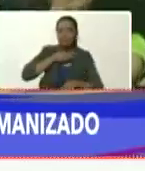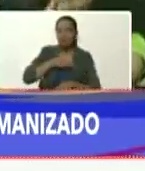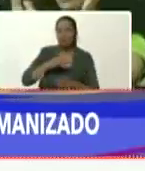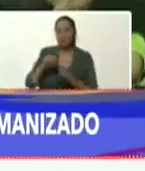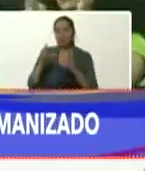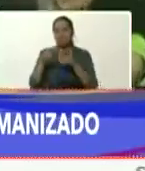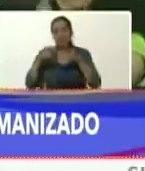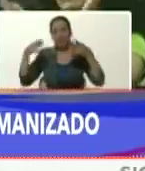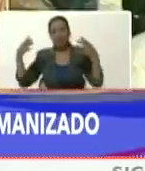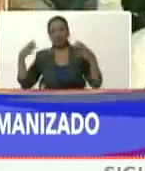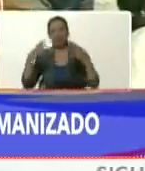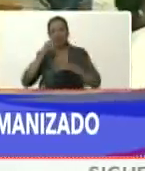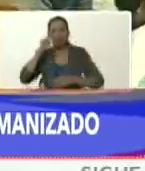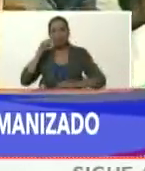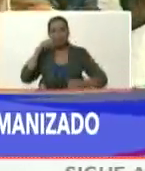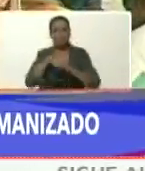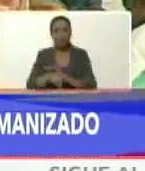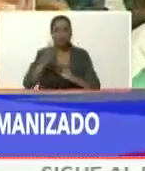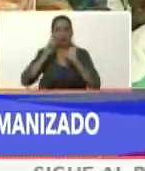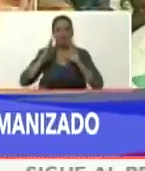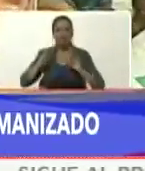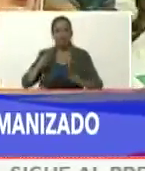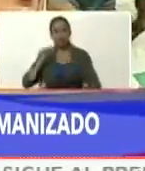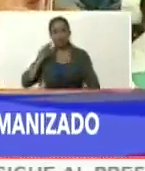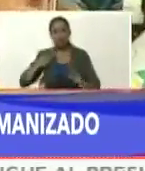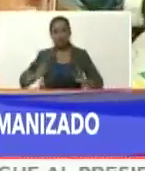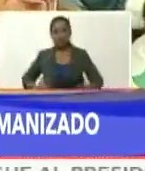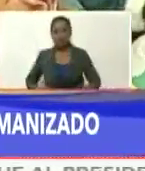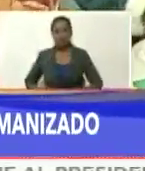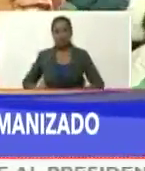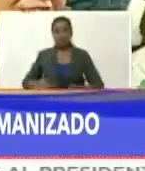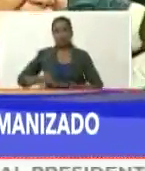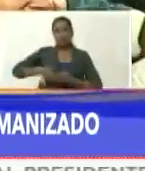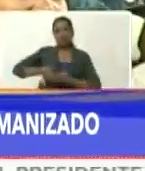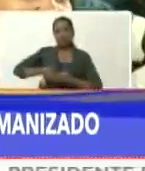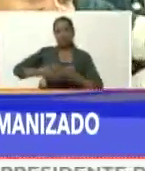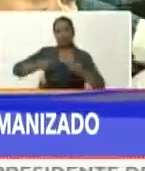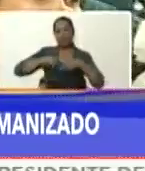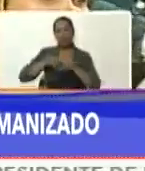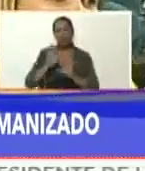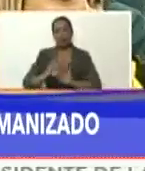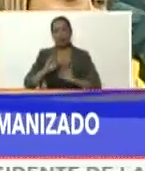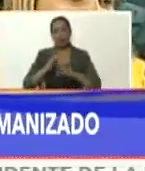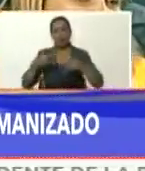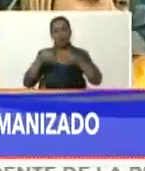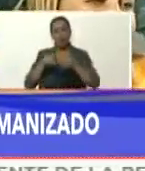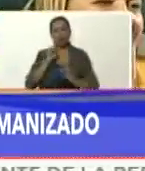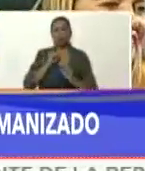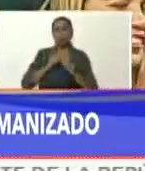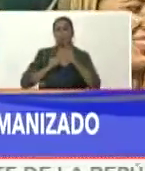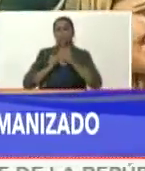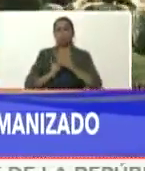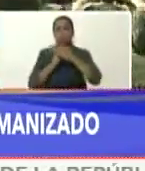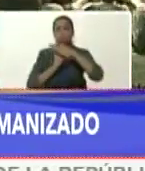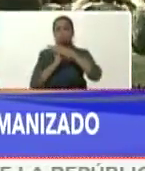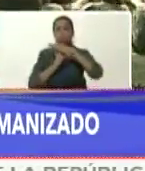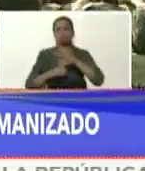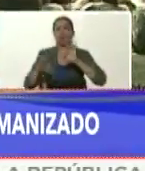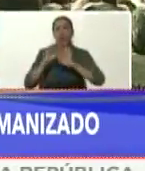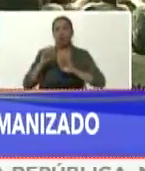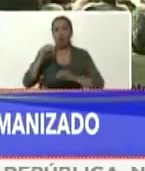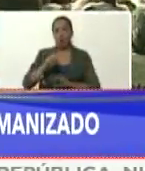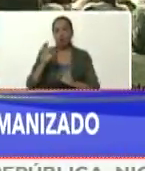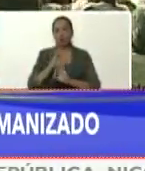misiones, en el parto humanizado, en la lactancia materna. Nada ni nadie nos va a detener, ni hoy ni